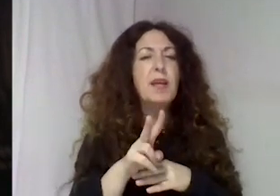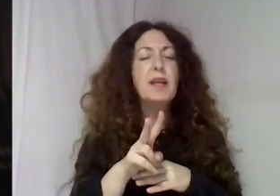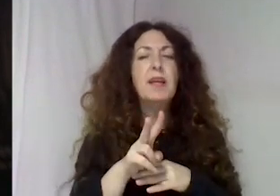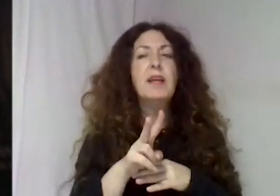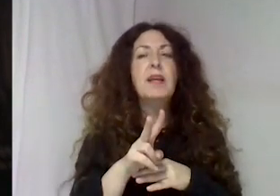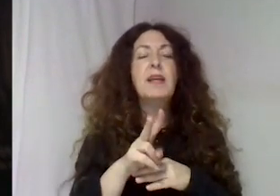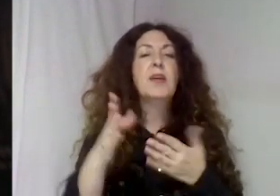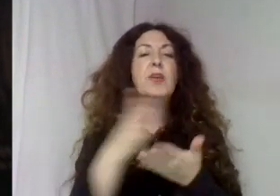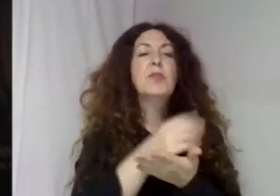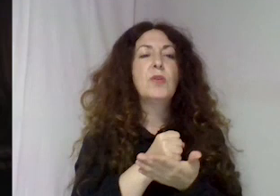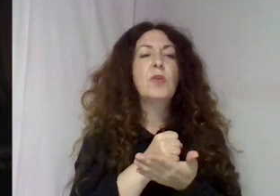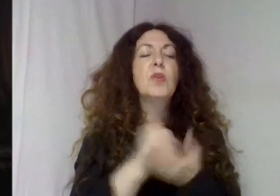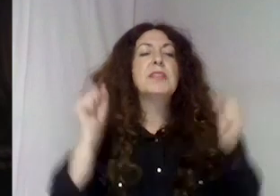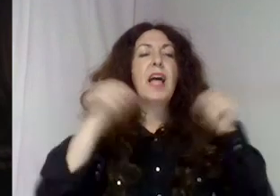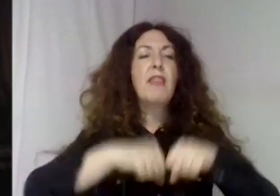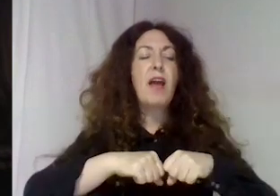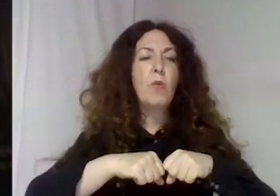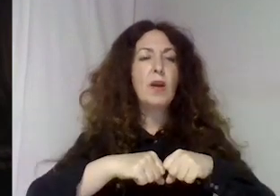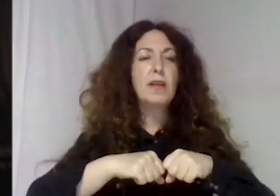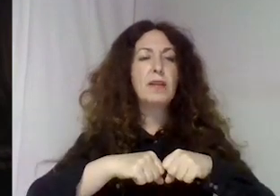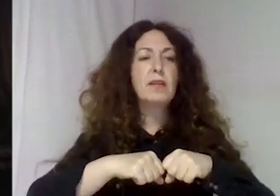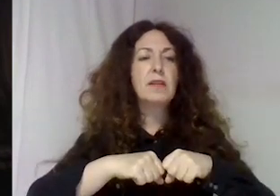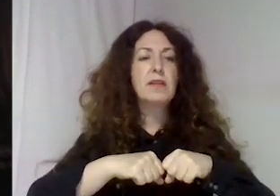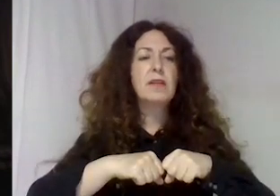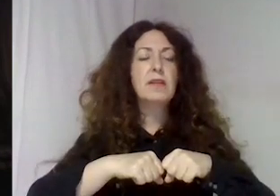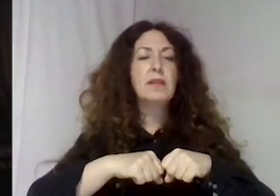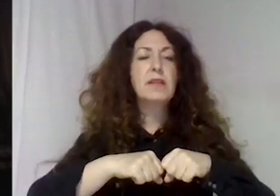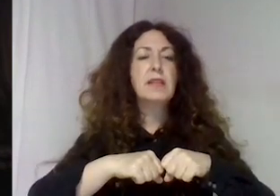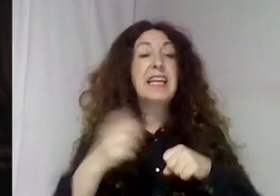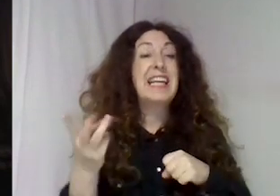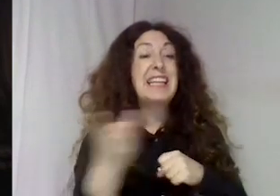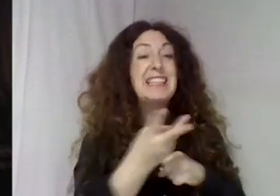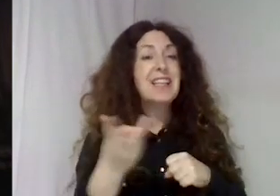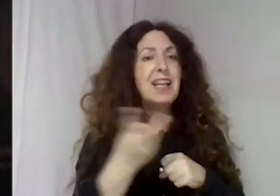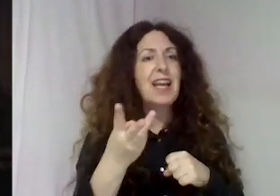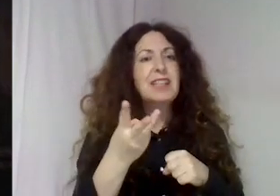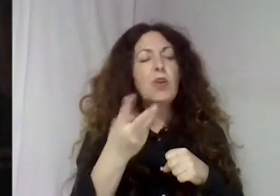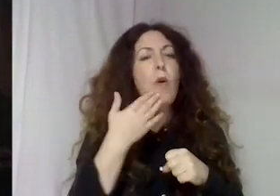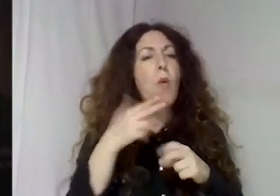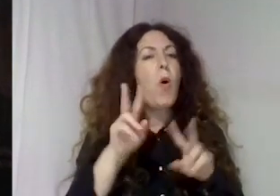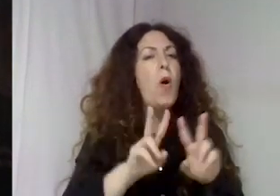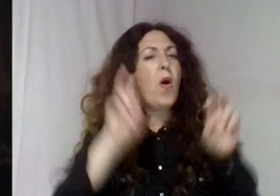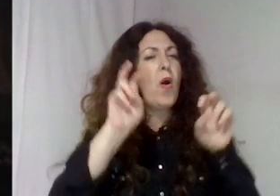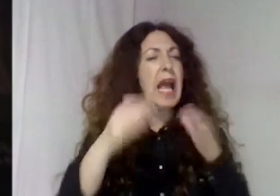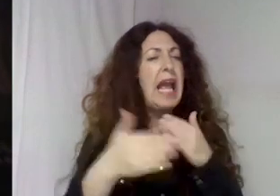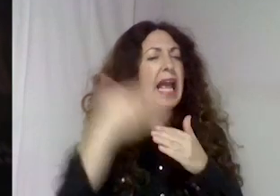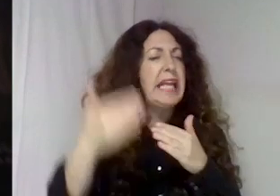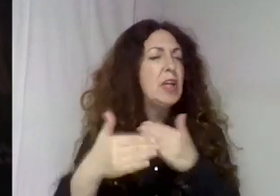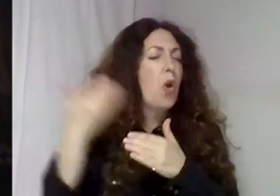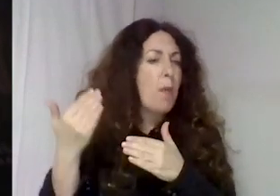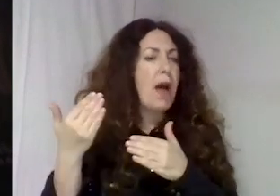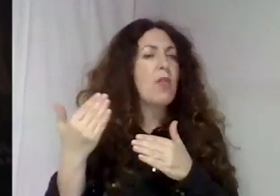interesaba y es un tema más banal, si queréis, más circunstancial, muy espurio, que es el tema